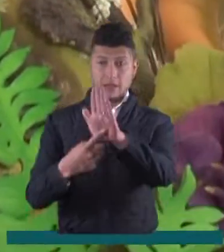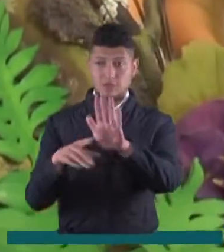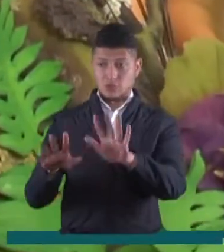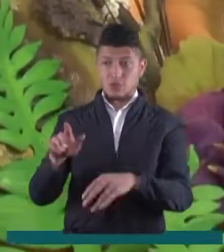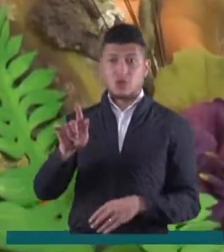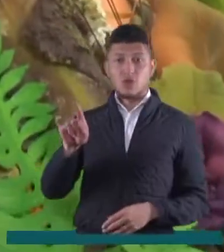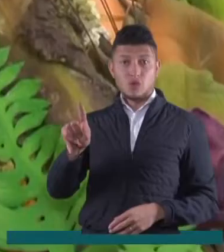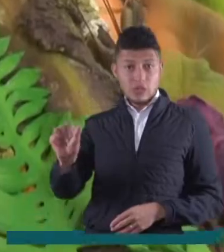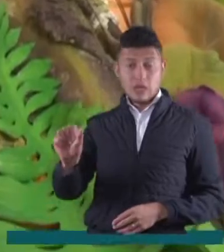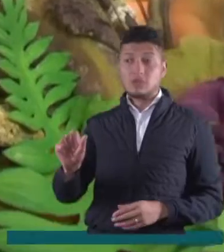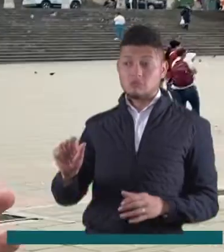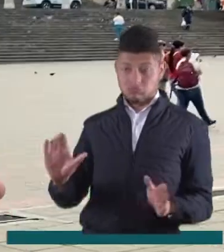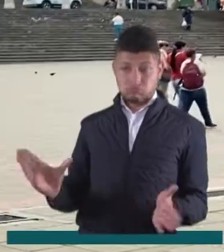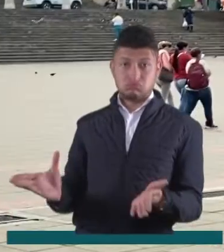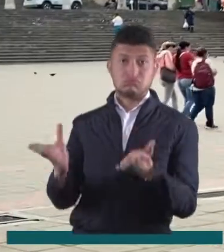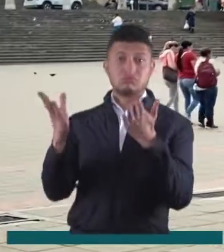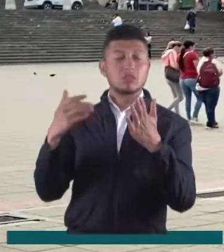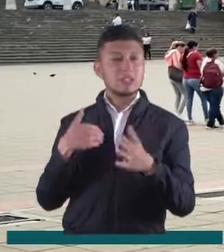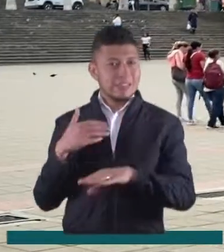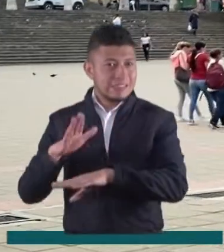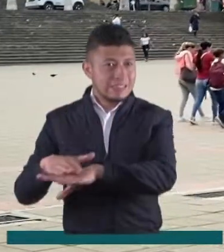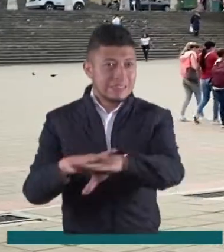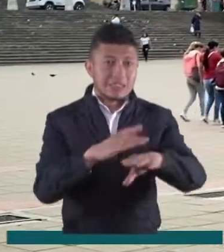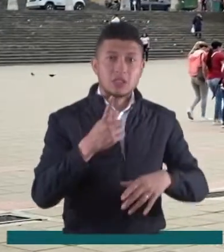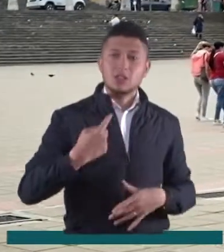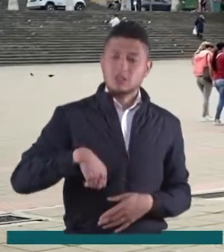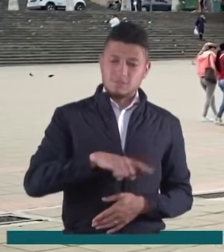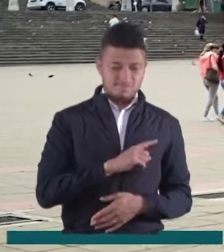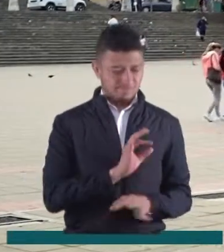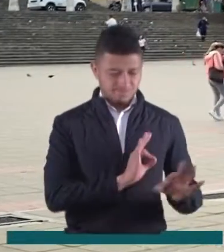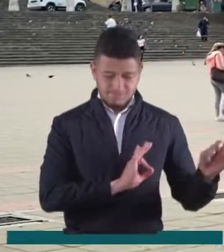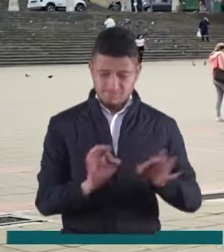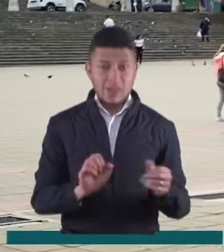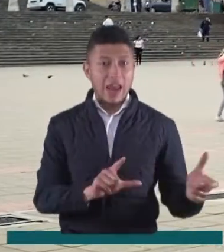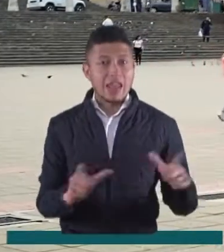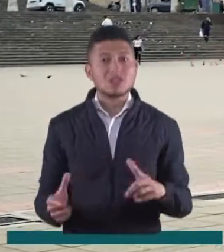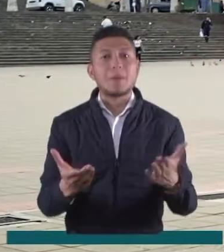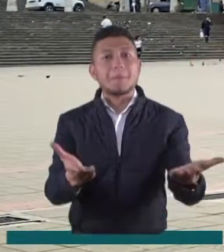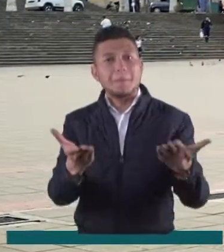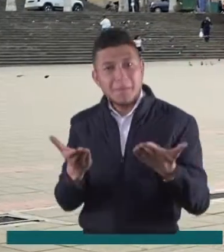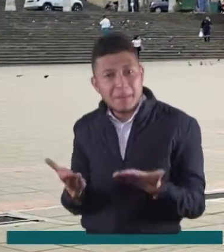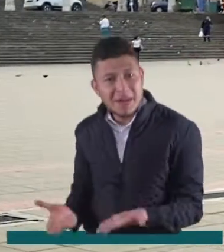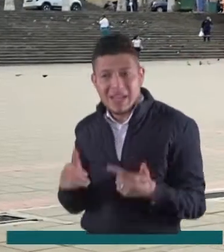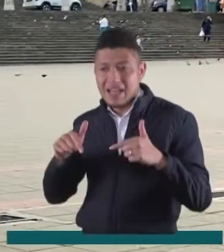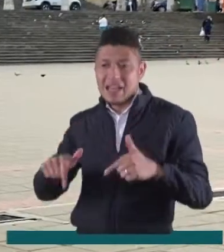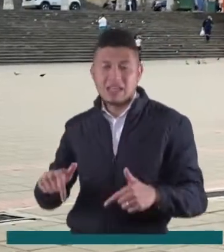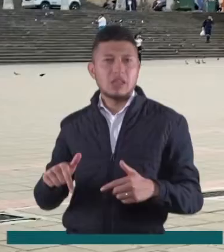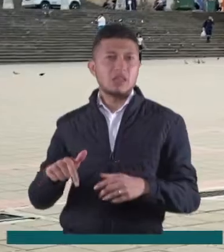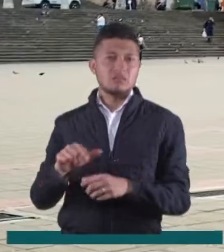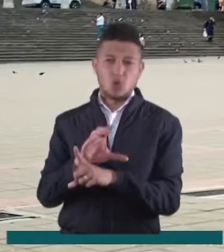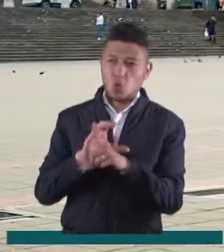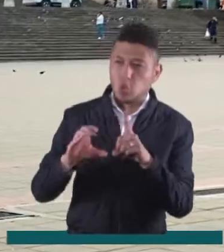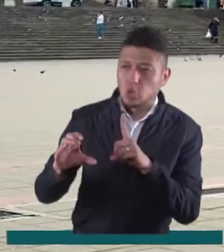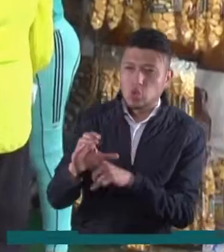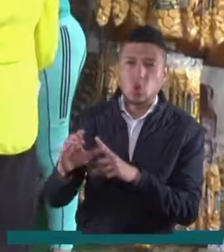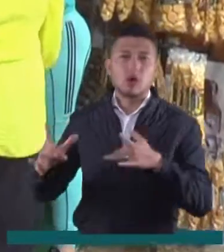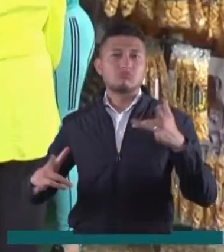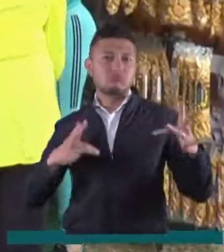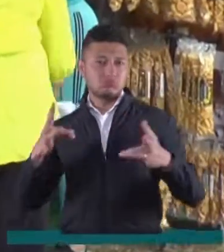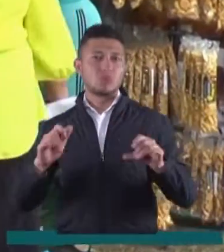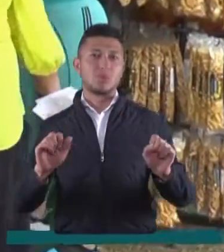Expofusa renace. Quiero decirles que desde acá estamos preparados para recibirlos, para que vivamos una feria llena de